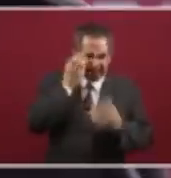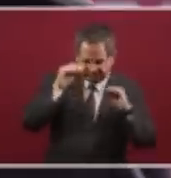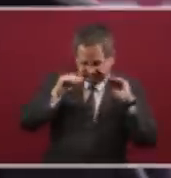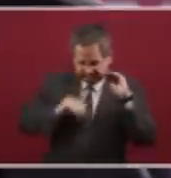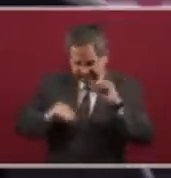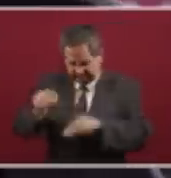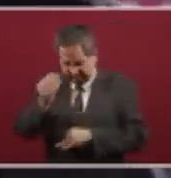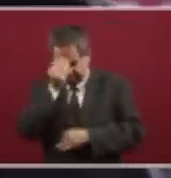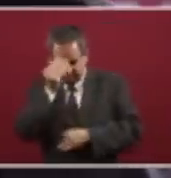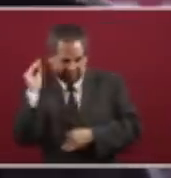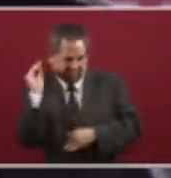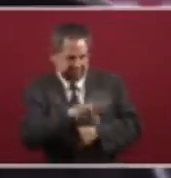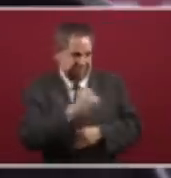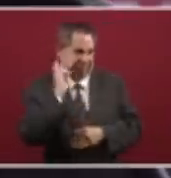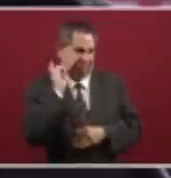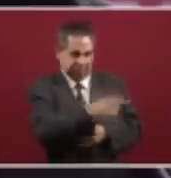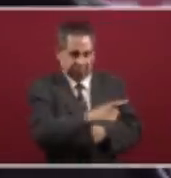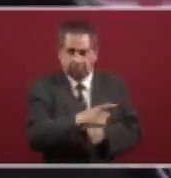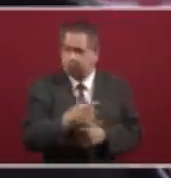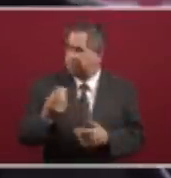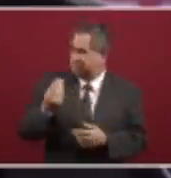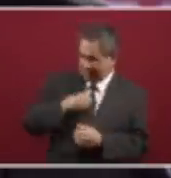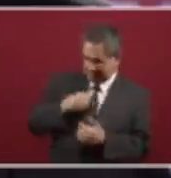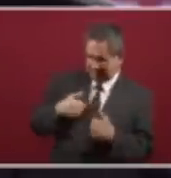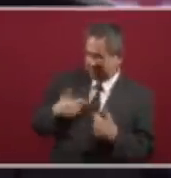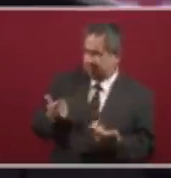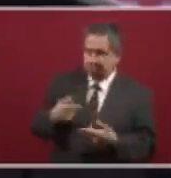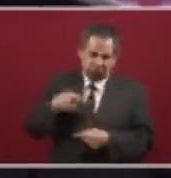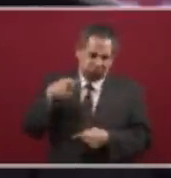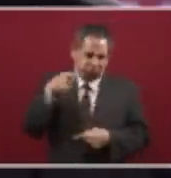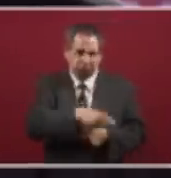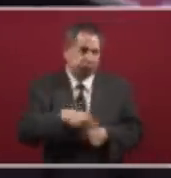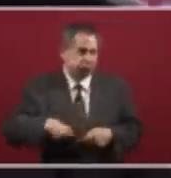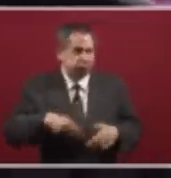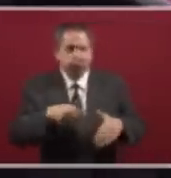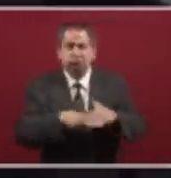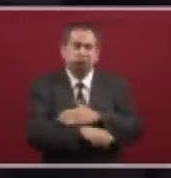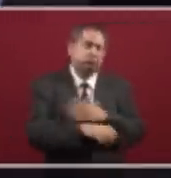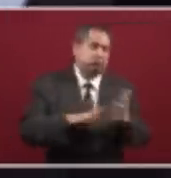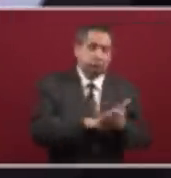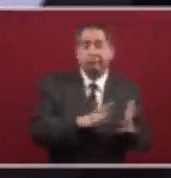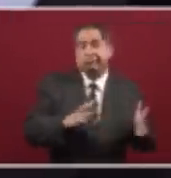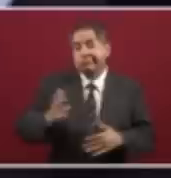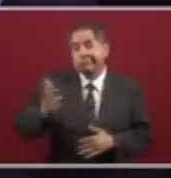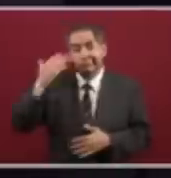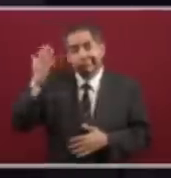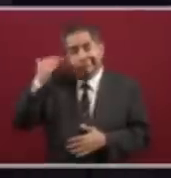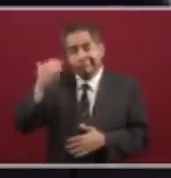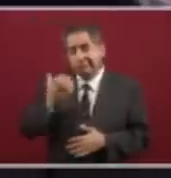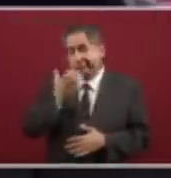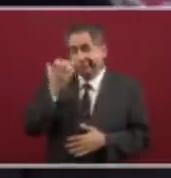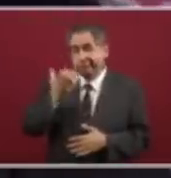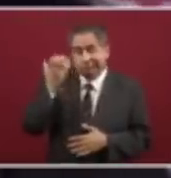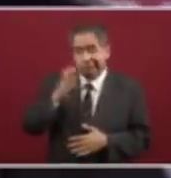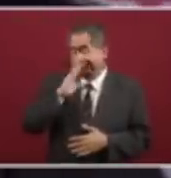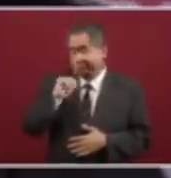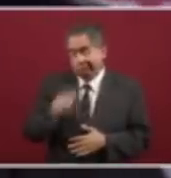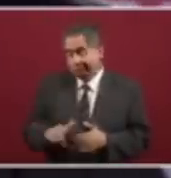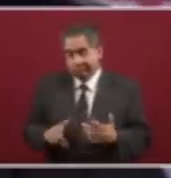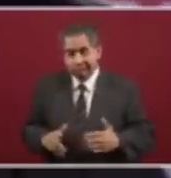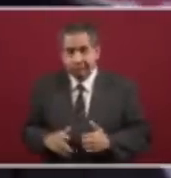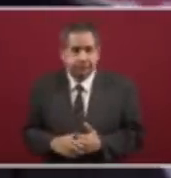porque será una mala costumbre